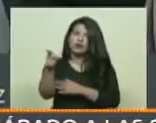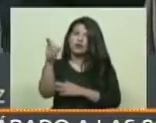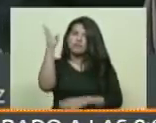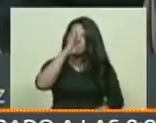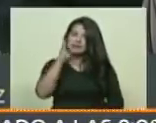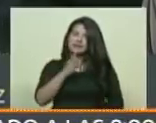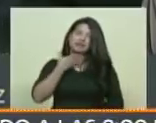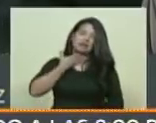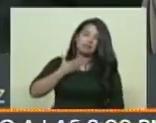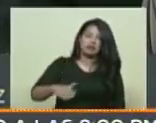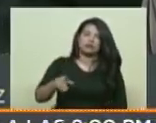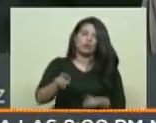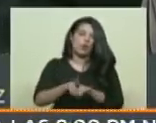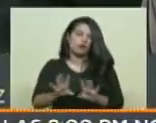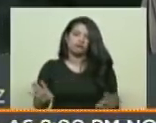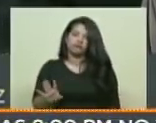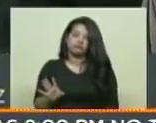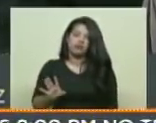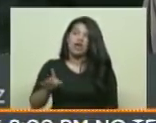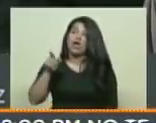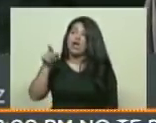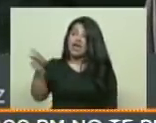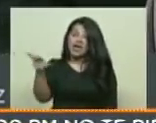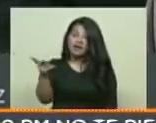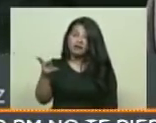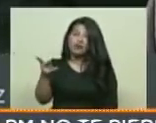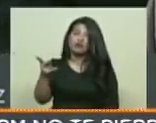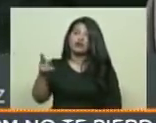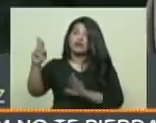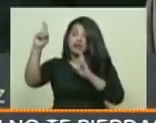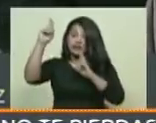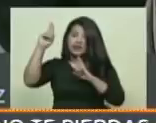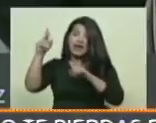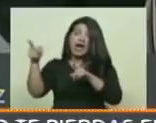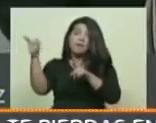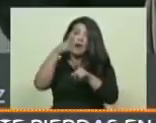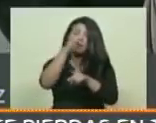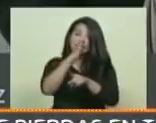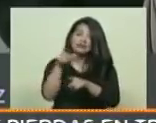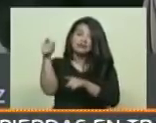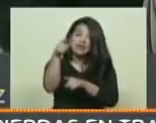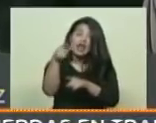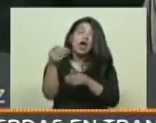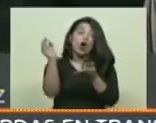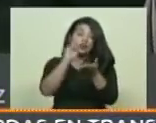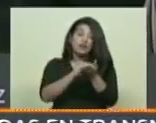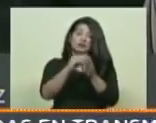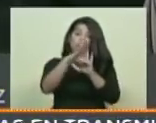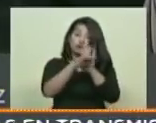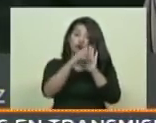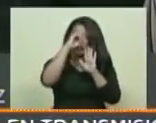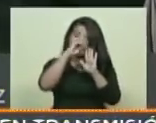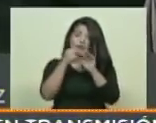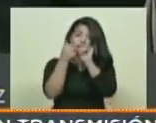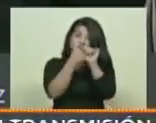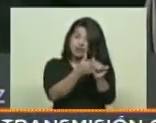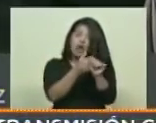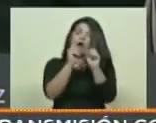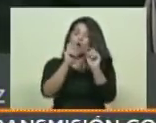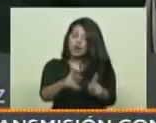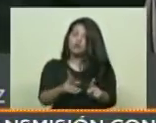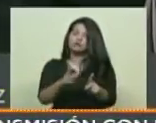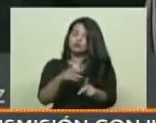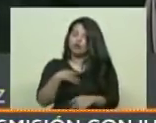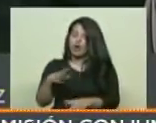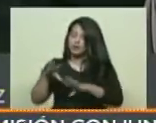Brasil, hasta que se restituya el hilo constitucional que el gobierno de facto vulneró en